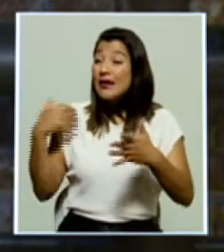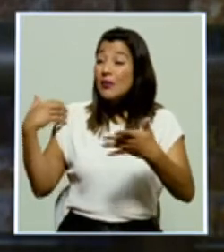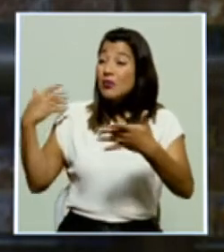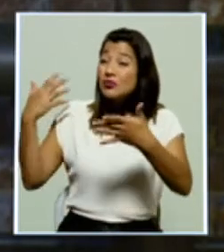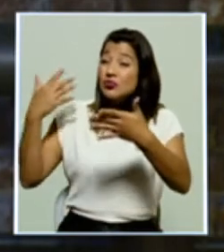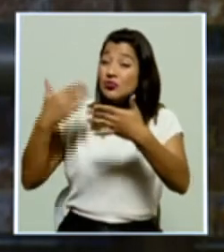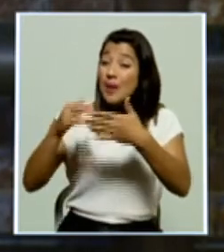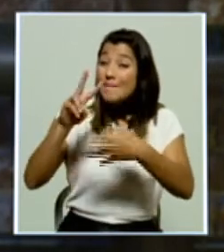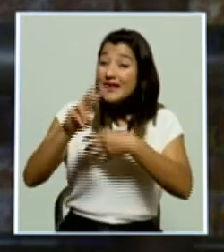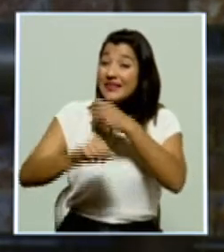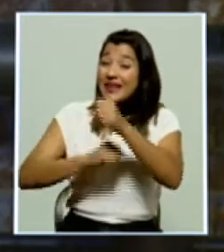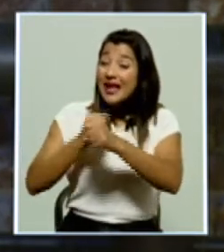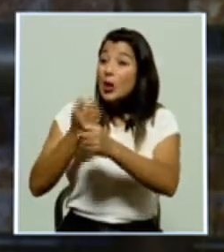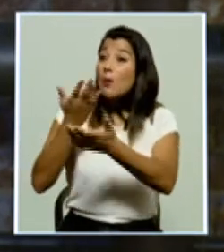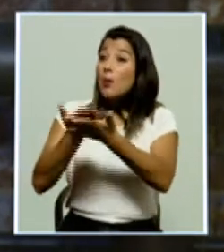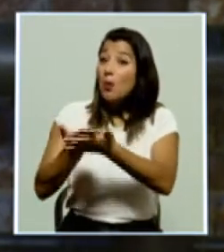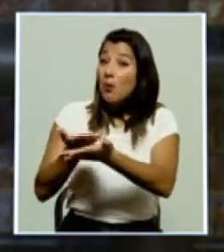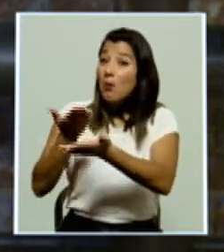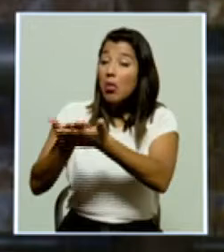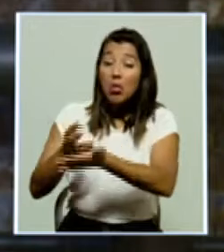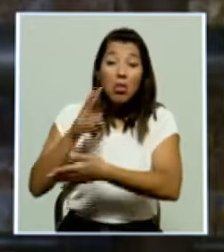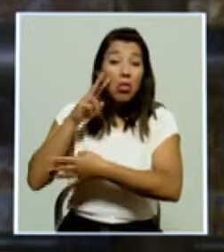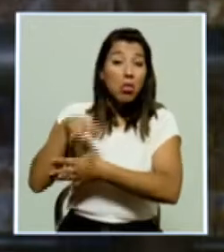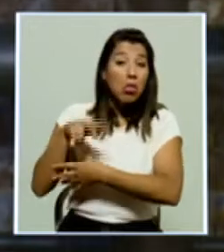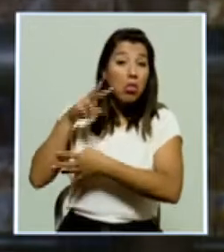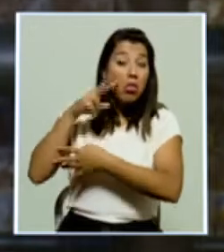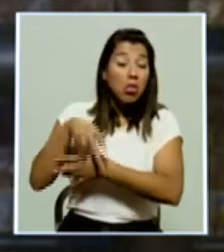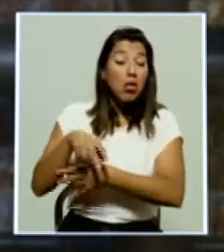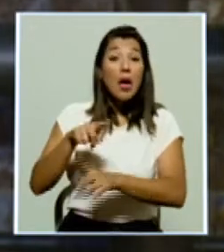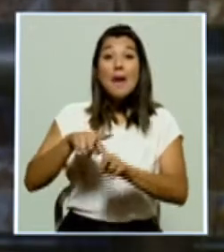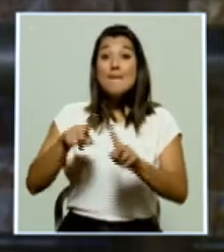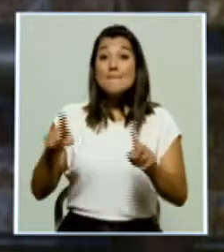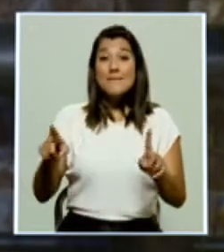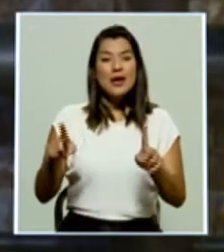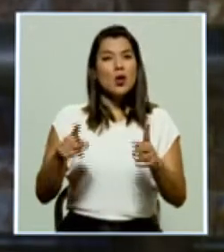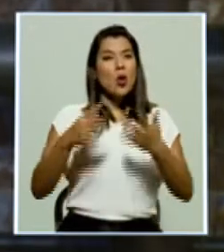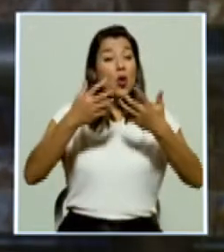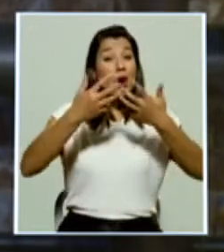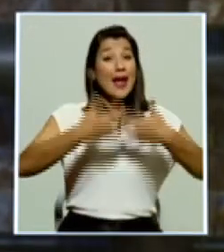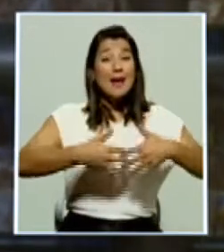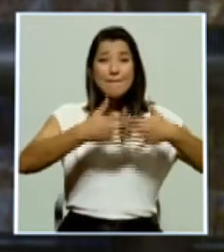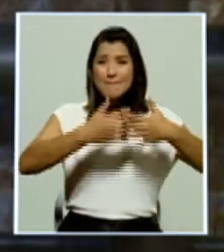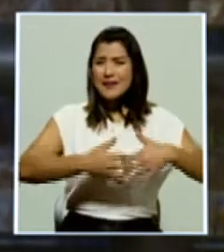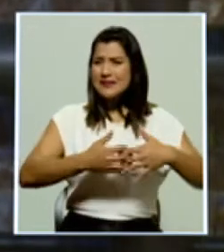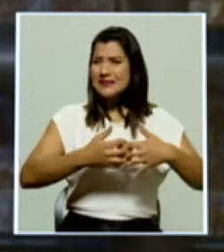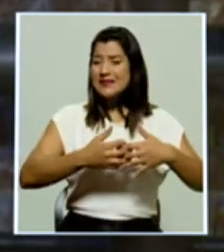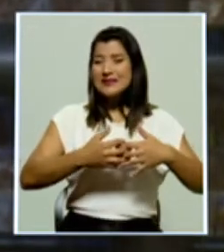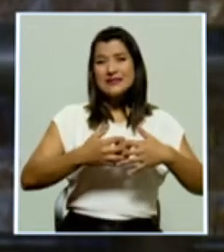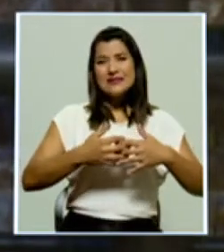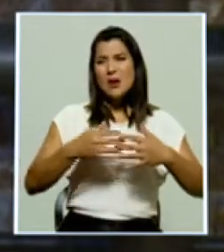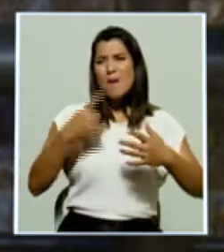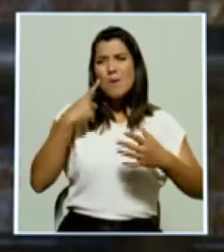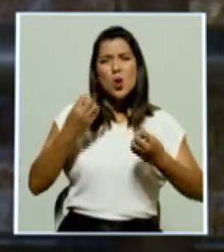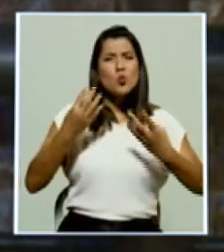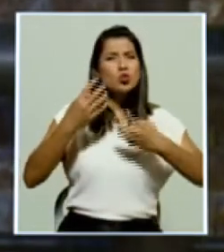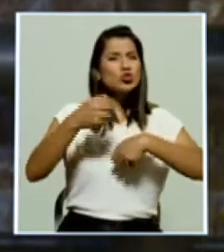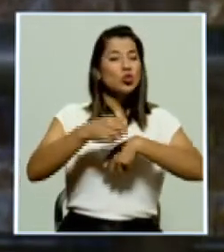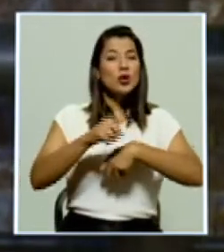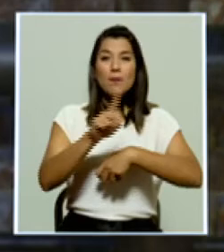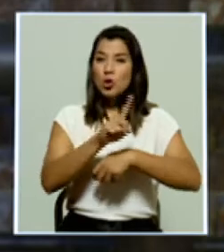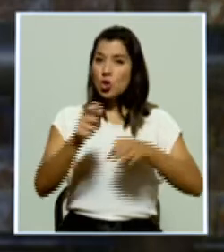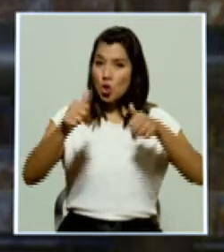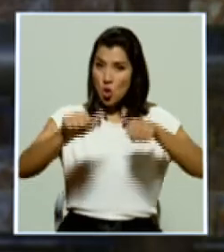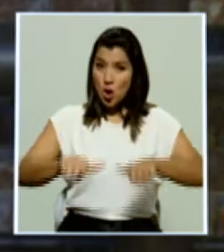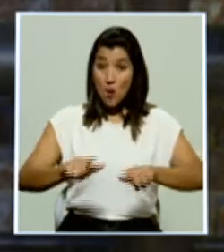planteó permanentemente y el sector empresarial siempre se opuso. Hemos logrado que en